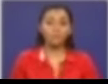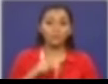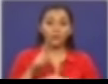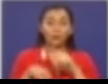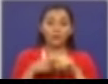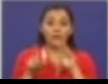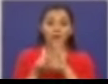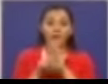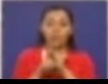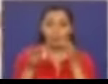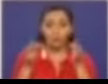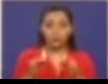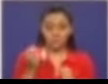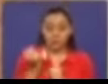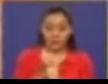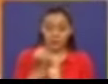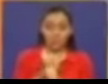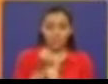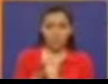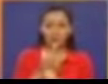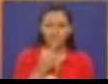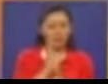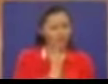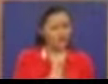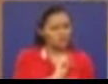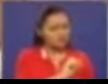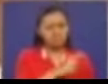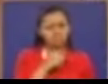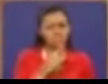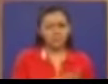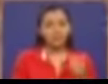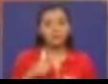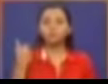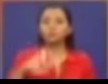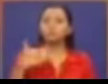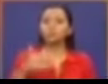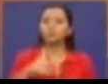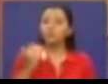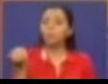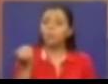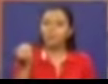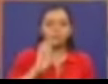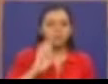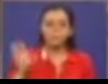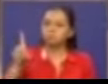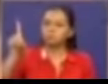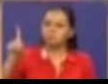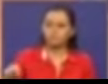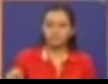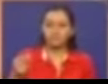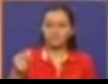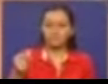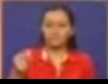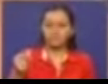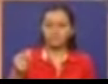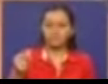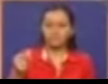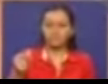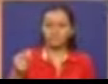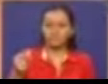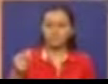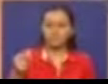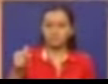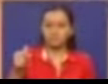ley de justicia laboral, donde quité el subsidio innecesario al IES, se le iba a reducir las pensiones. Engañaron. Dijeron que